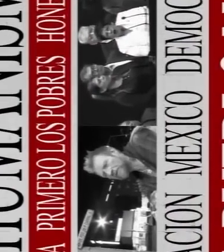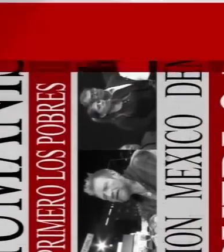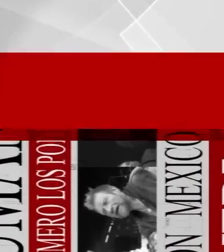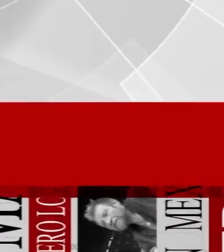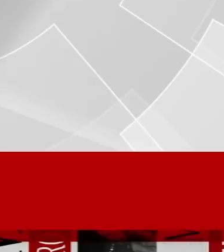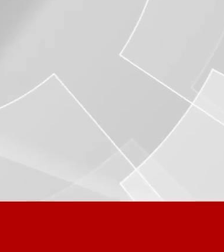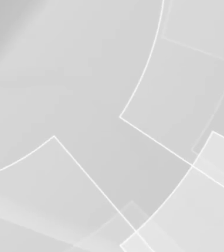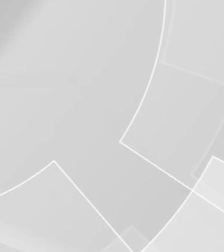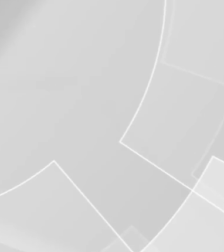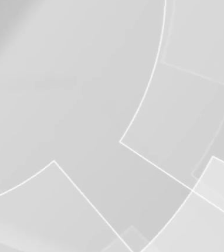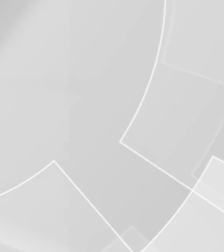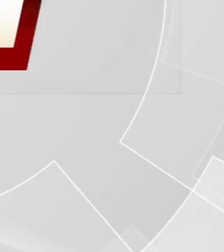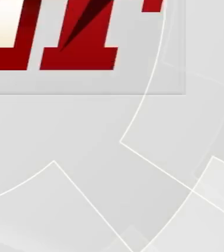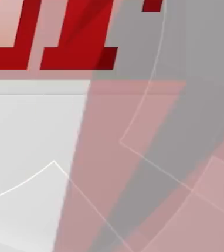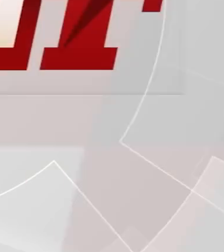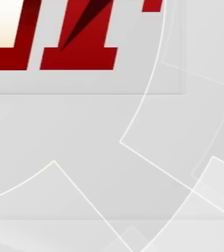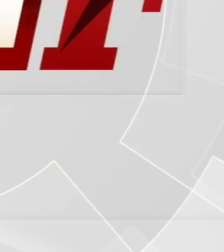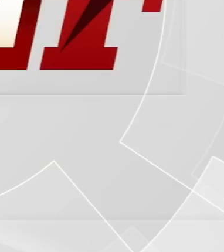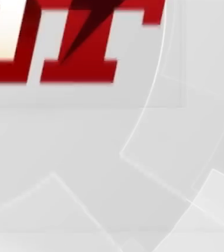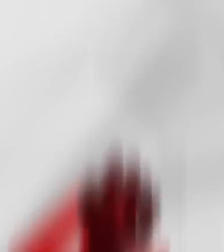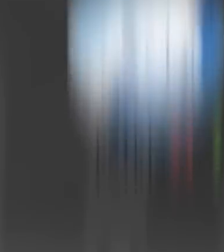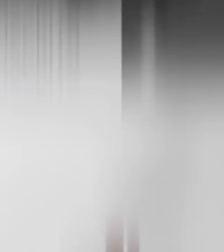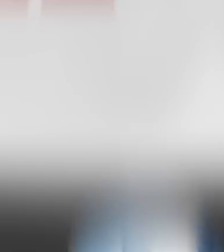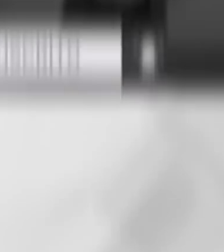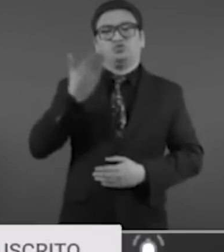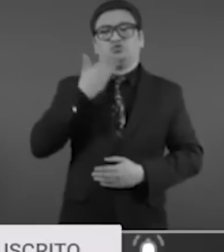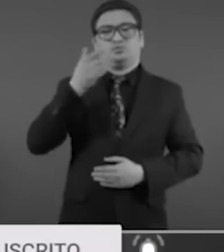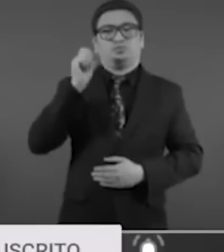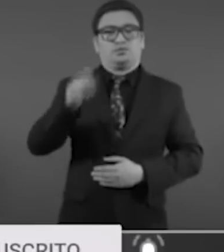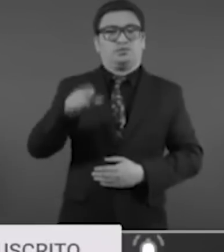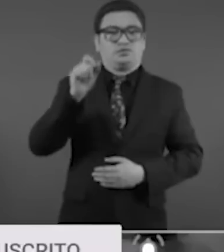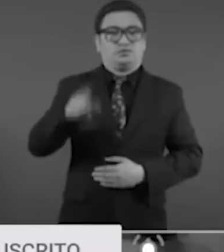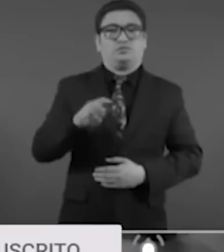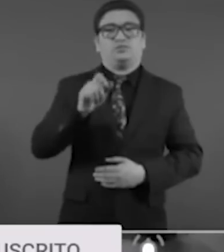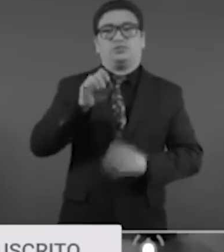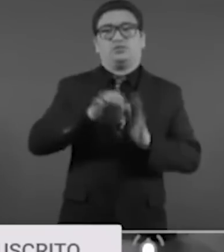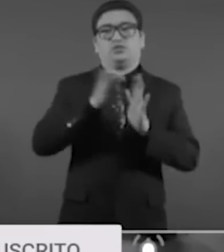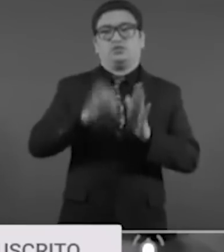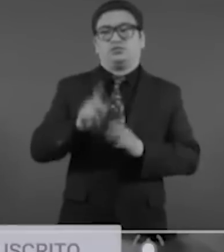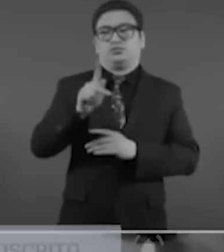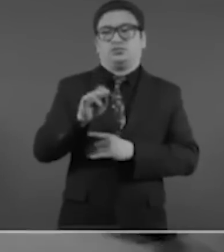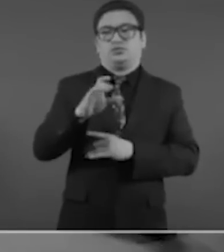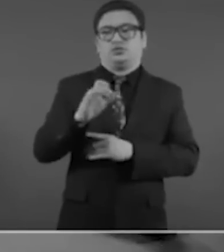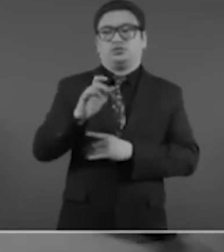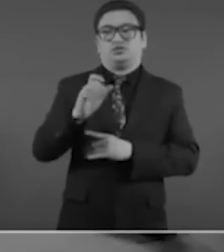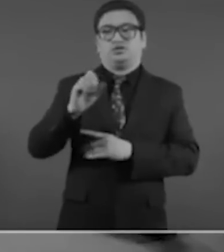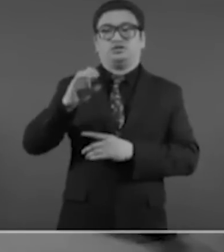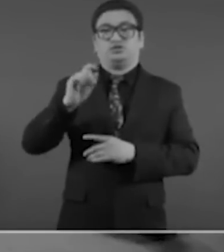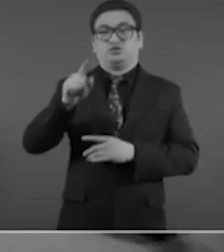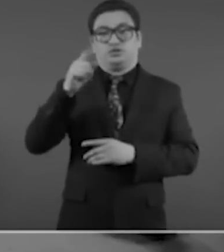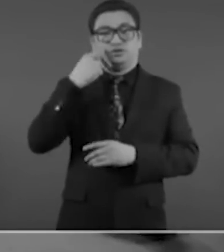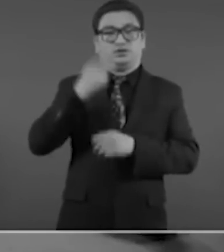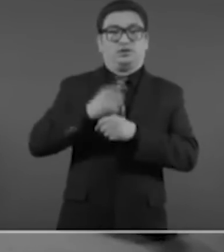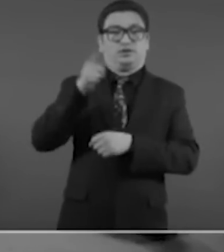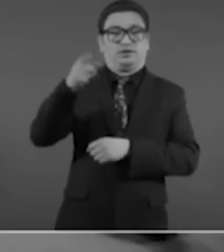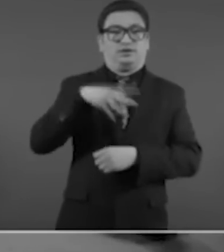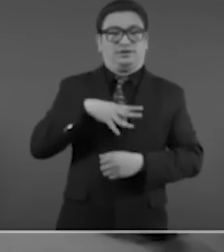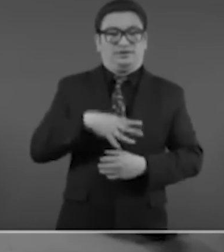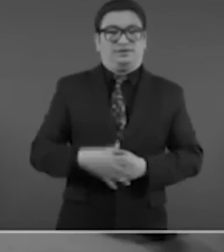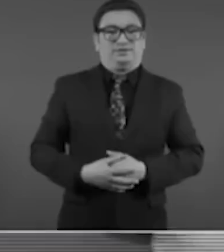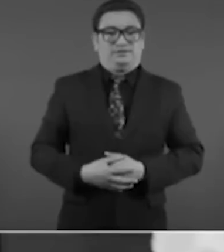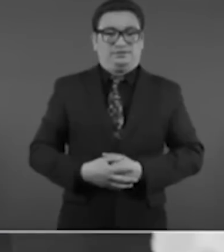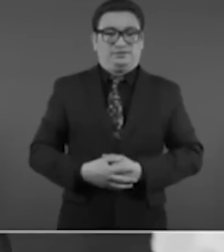los de siempre por ejemplo el proceso que me ya ya me está este por allá este